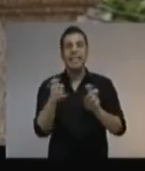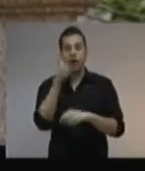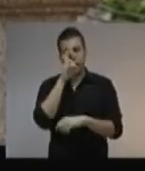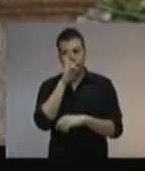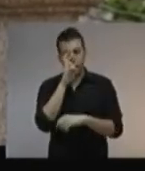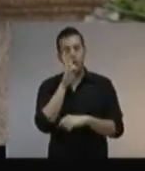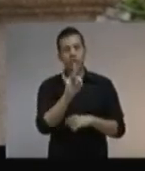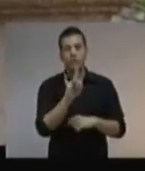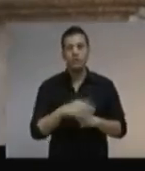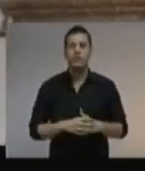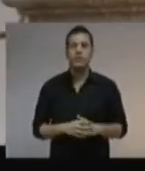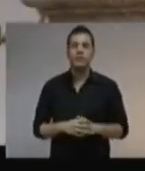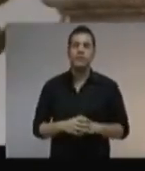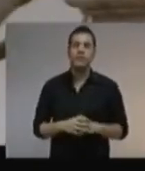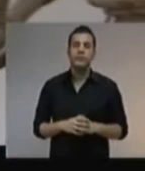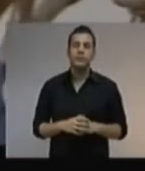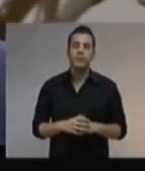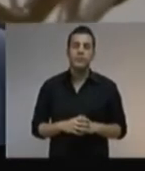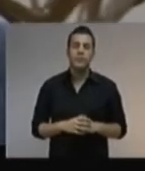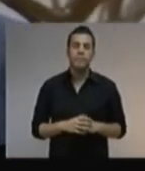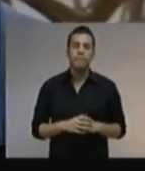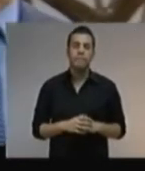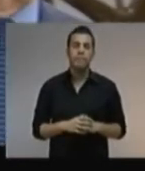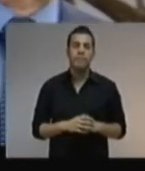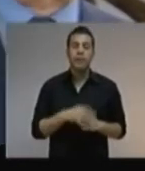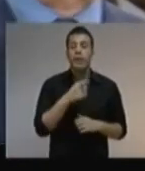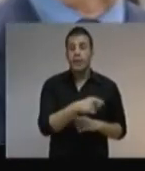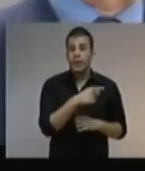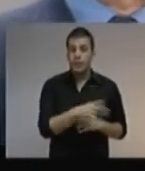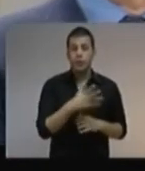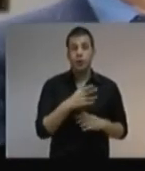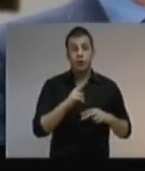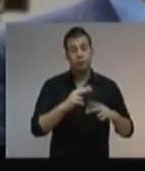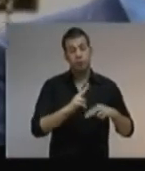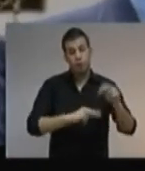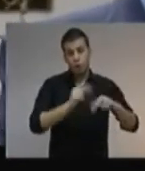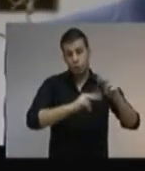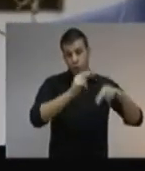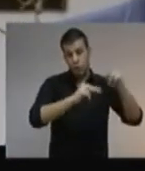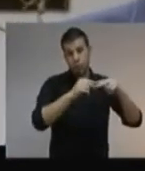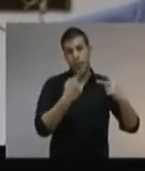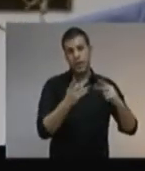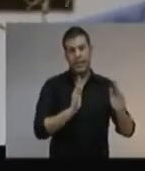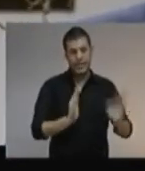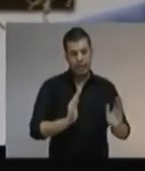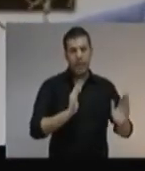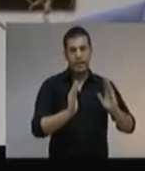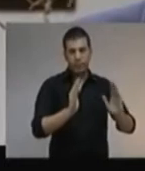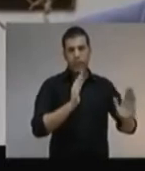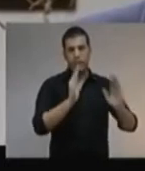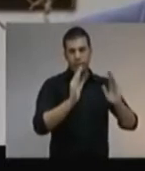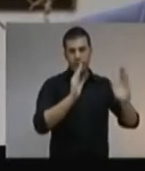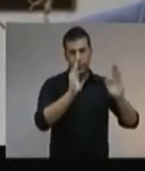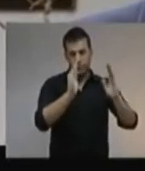neoclásico. Efectivamente, esta es una catedral que, como otras muchas, pues tuvo distintos periodos de construcción, ¿no? Y